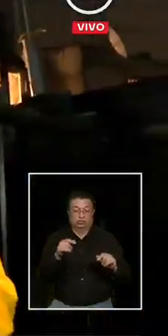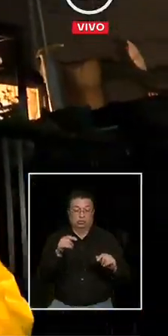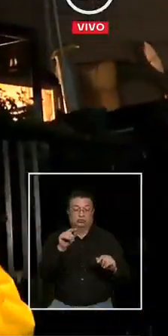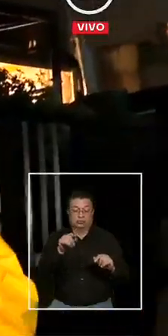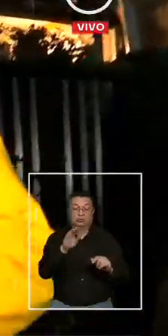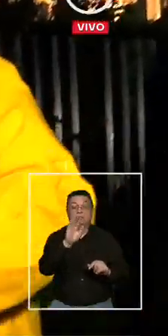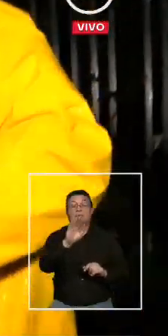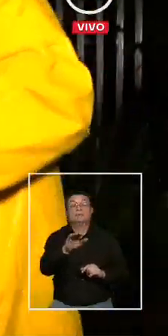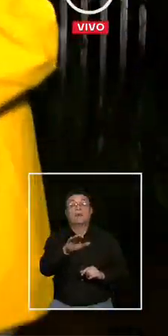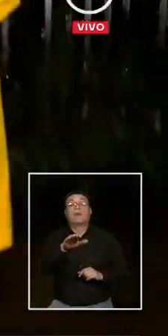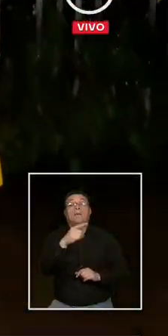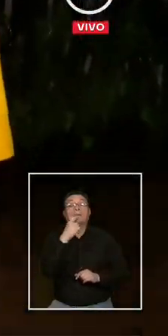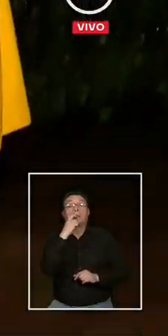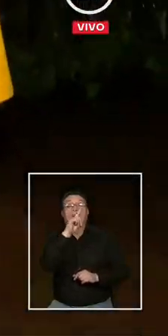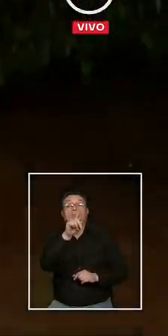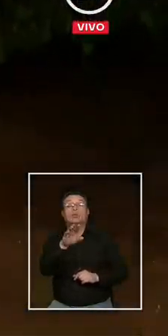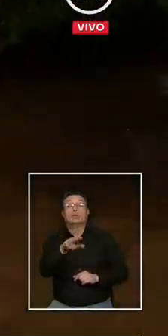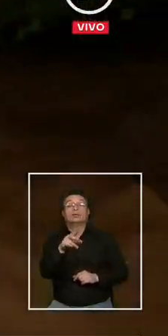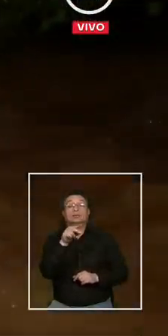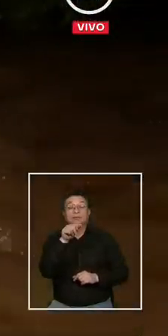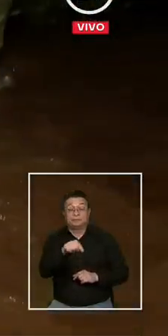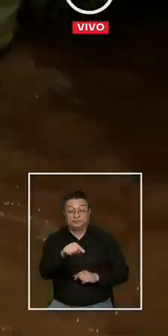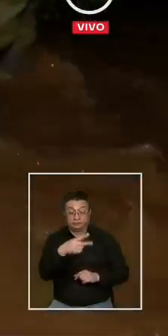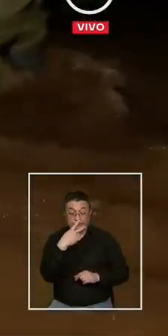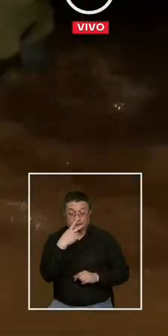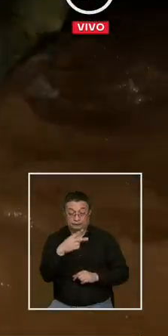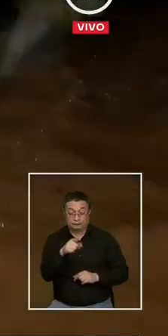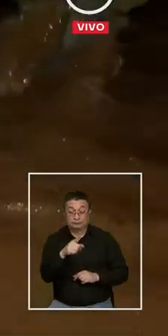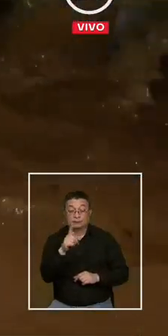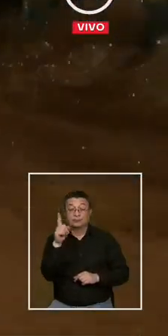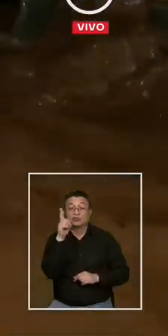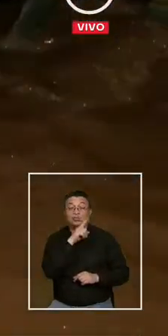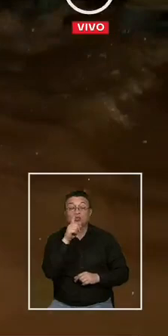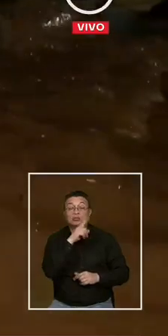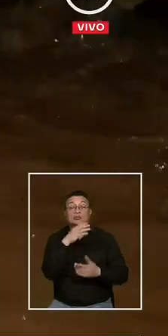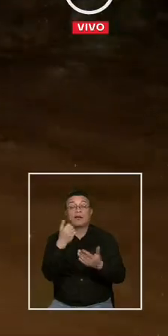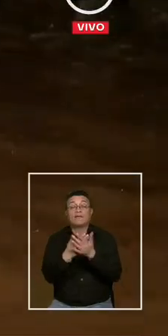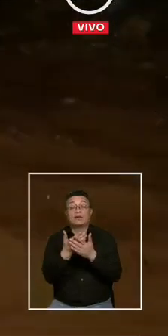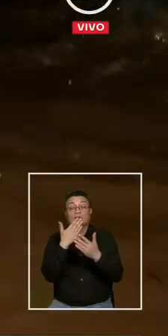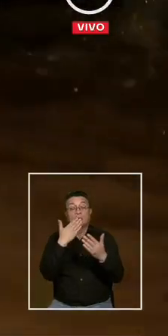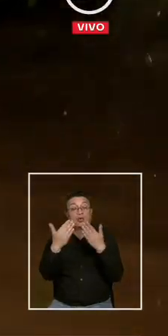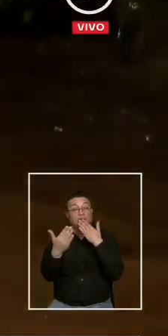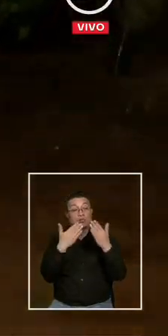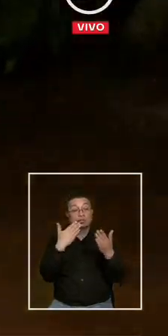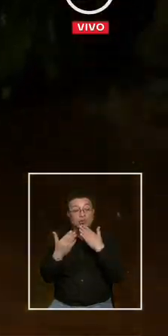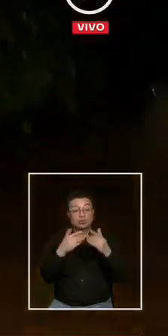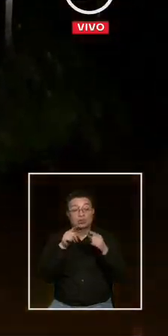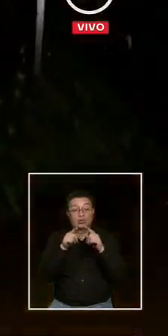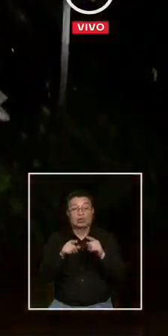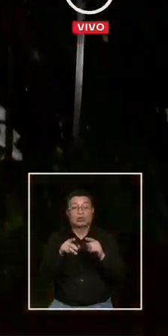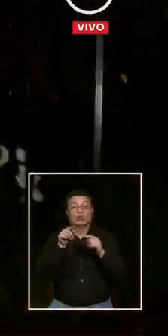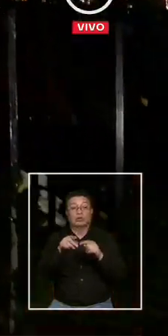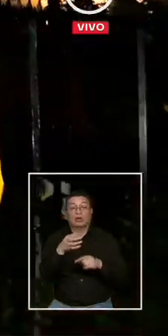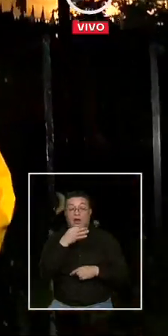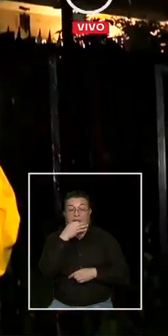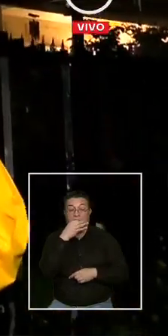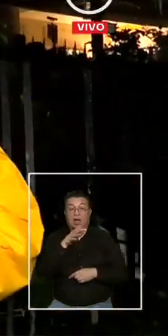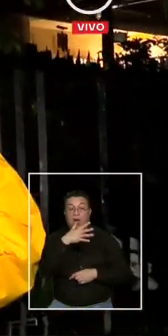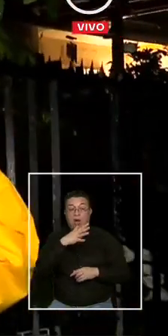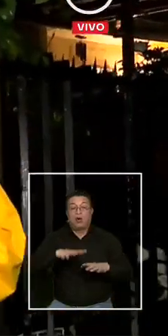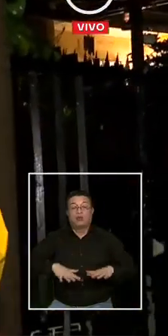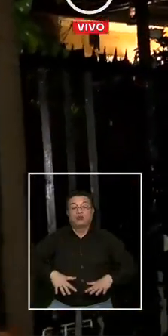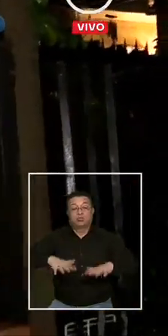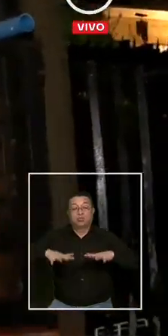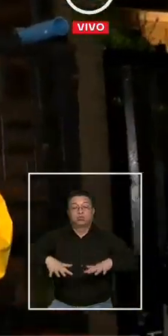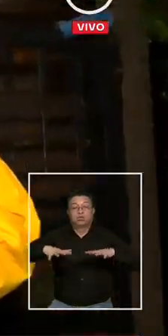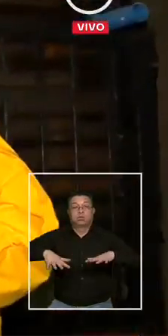mostrarles. Sí, dime. Este es el nivel de la Desde la última vez que estuvimos en contacto contigo, da la impresión que ha subido aún más, y eso fue